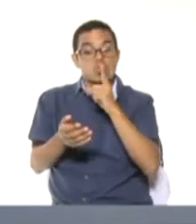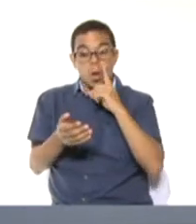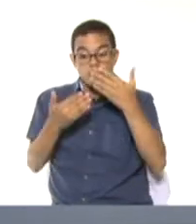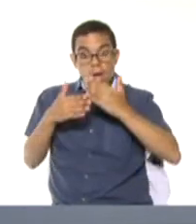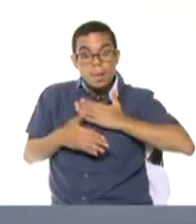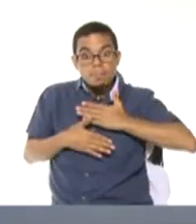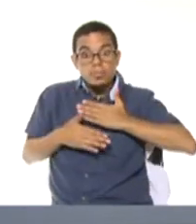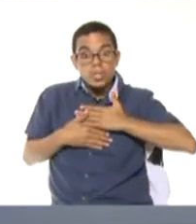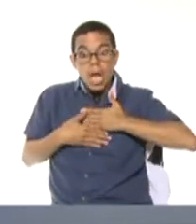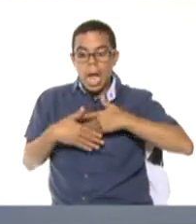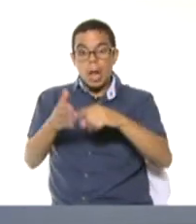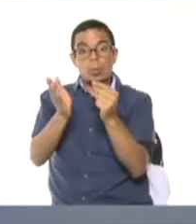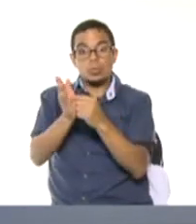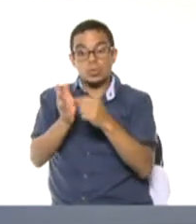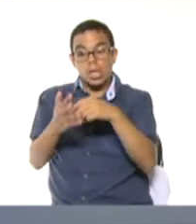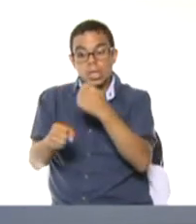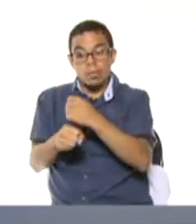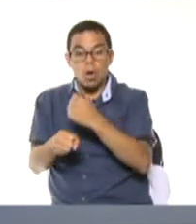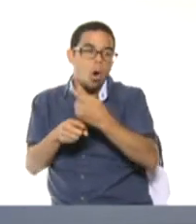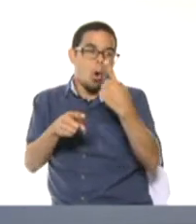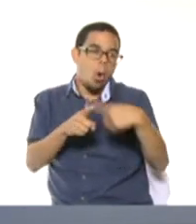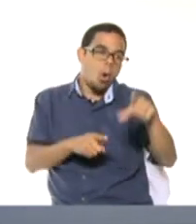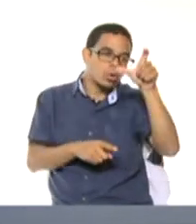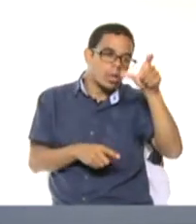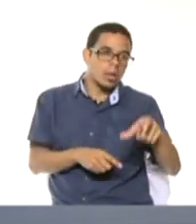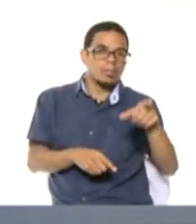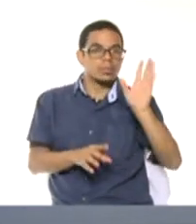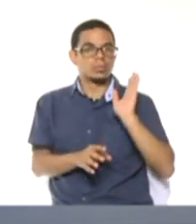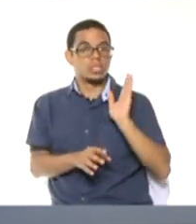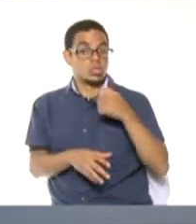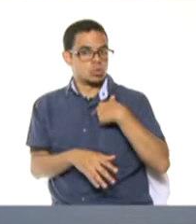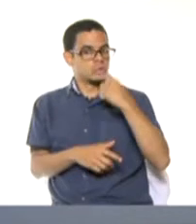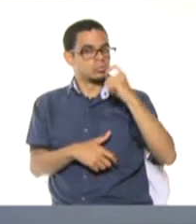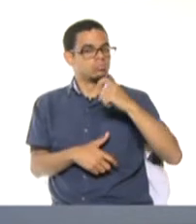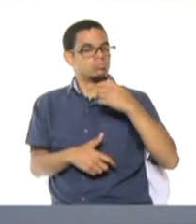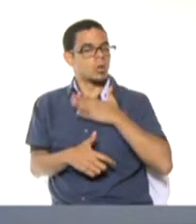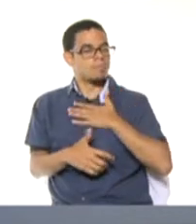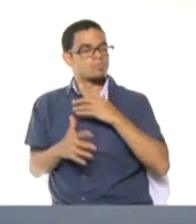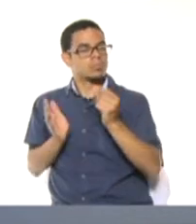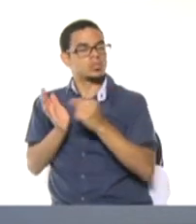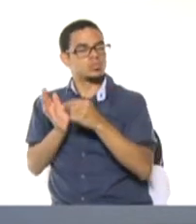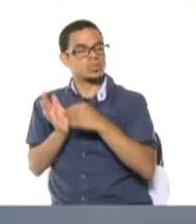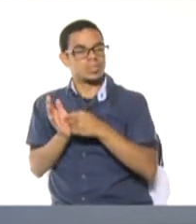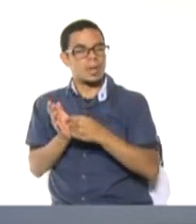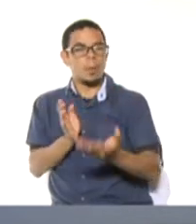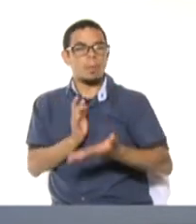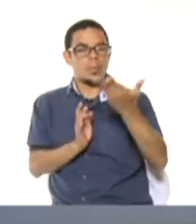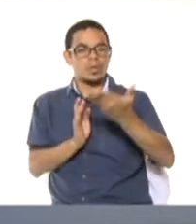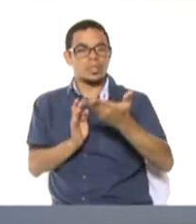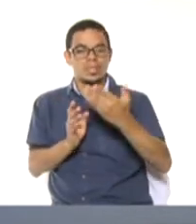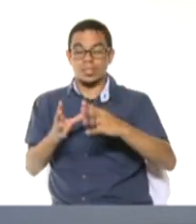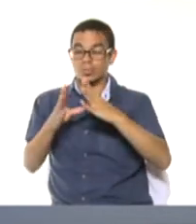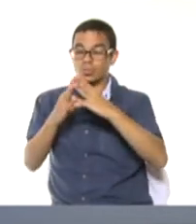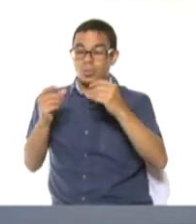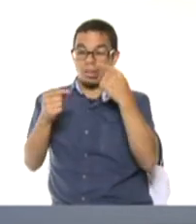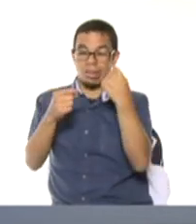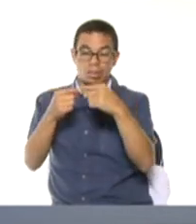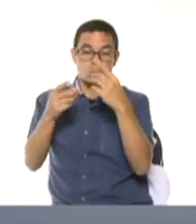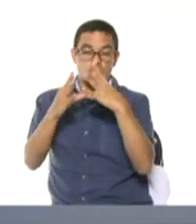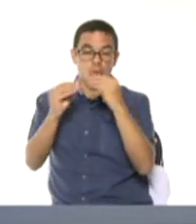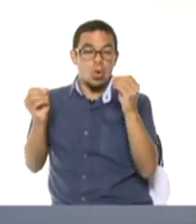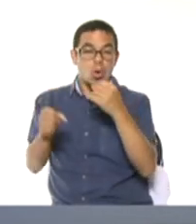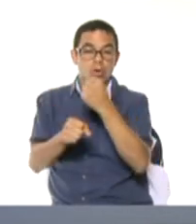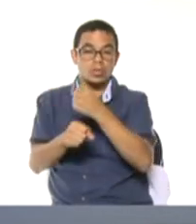Y eso no lo queremos. Queremos nuestra nota. Por eso es importante identificar cada trabajo que